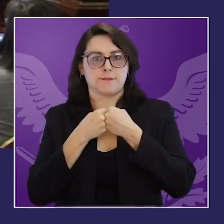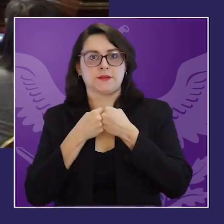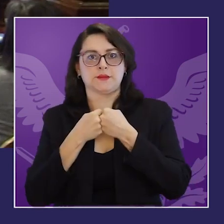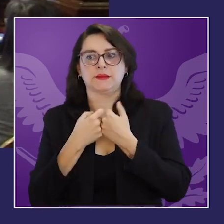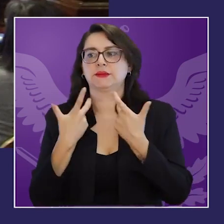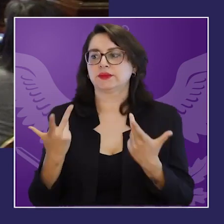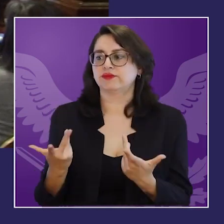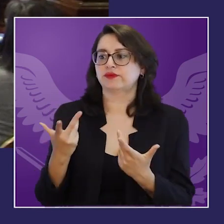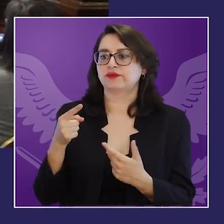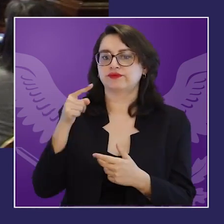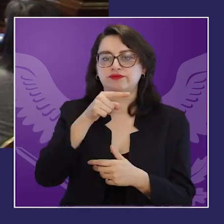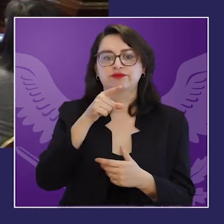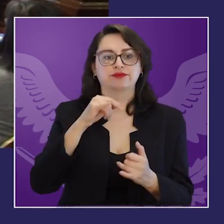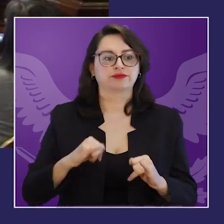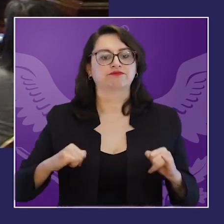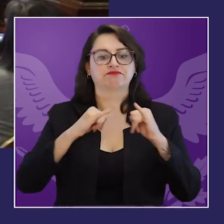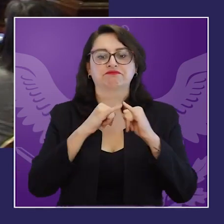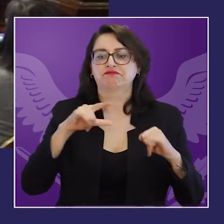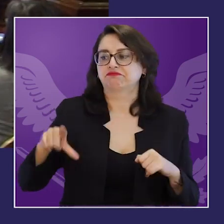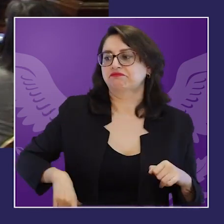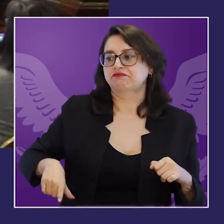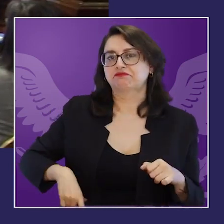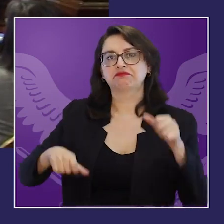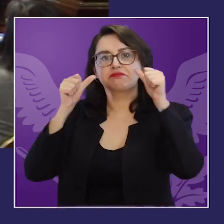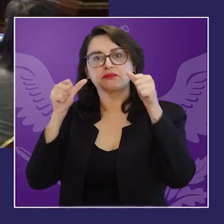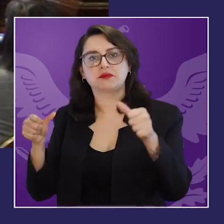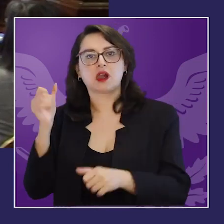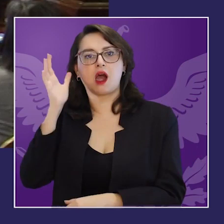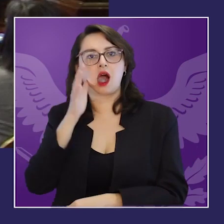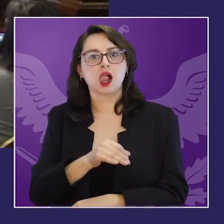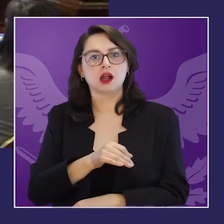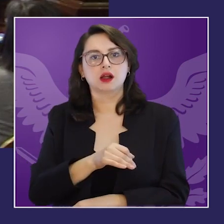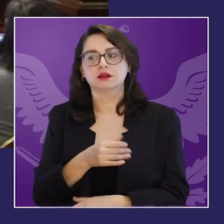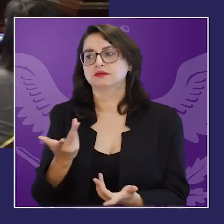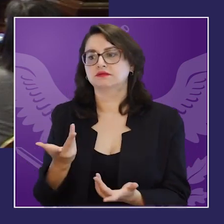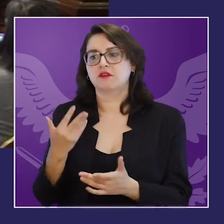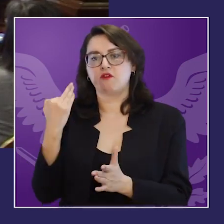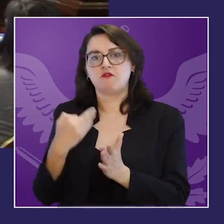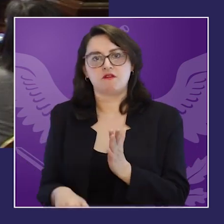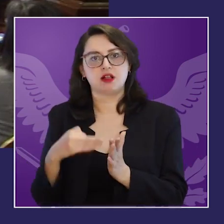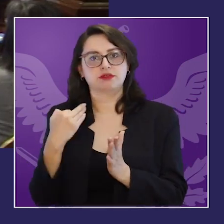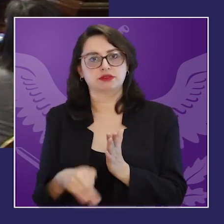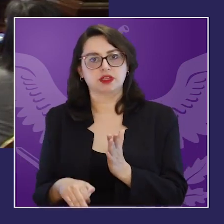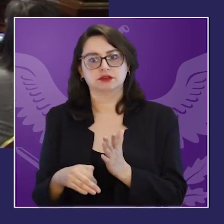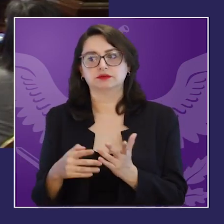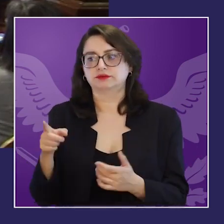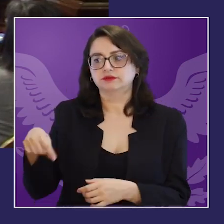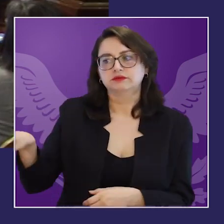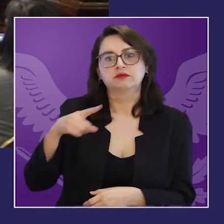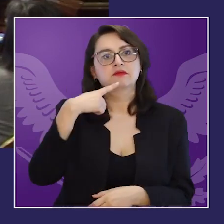Ciudad Juárez, en esta zona de frontera, y la falta de debida diligencia del Estado en la